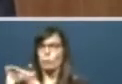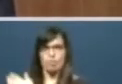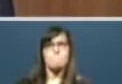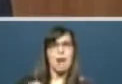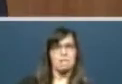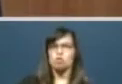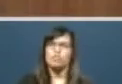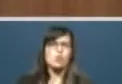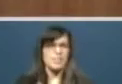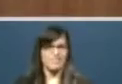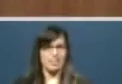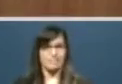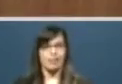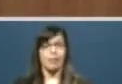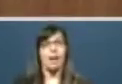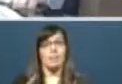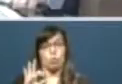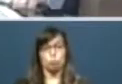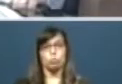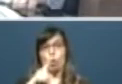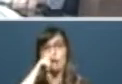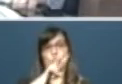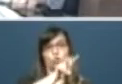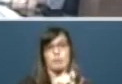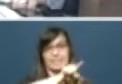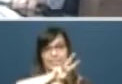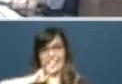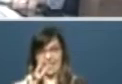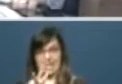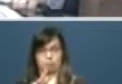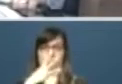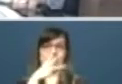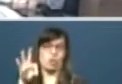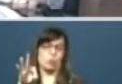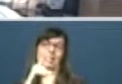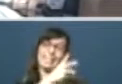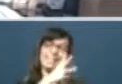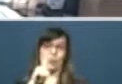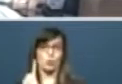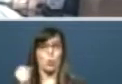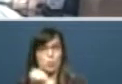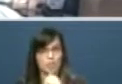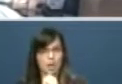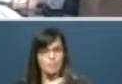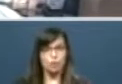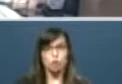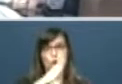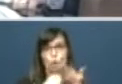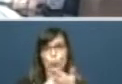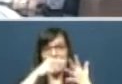de hecho al finalizar 2013 a 31 de diciembre éramos la sexta con un menor endeudamiento